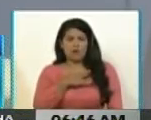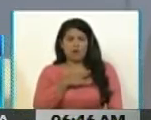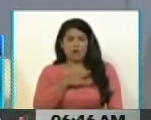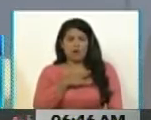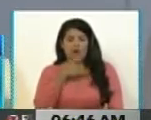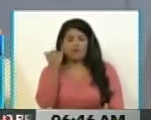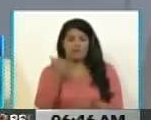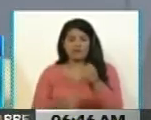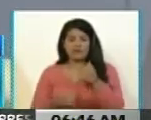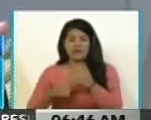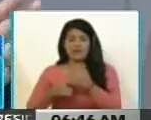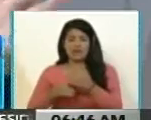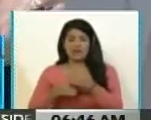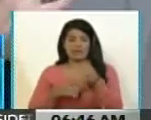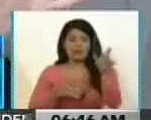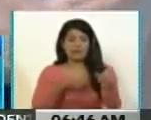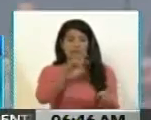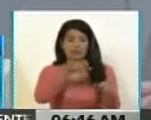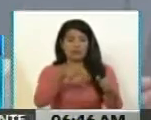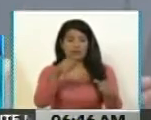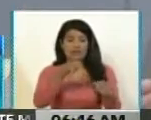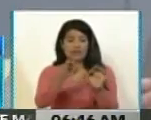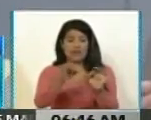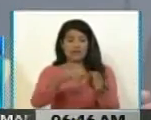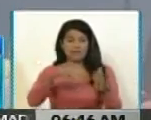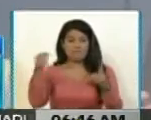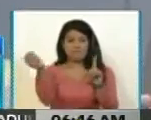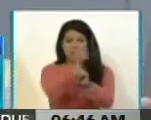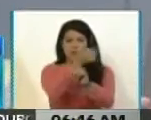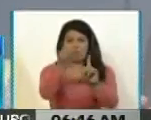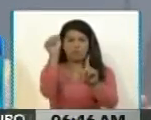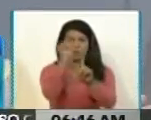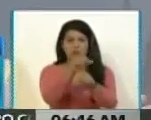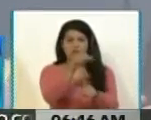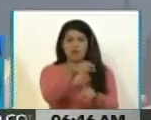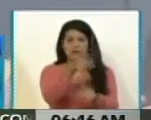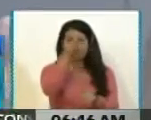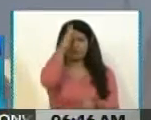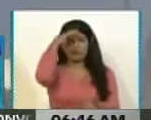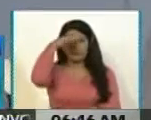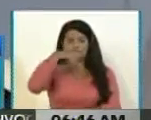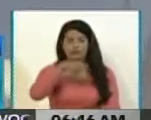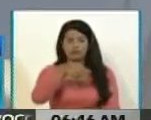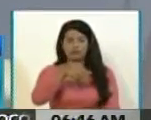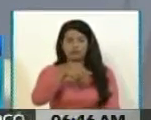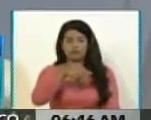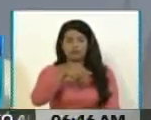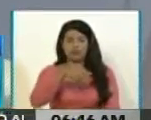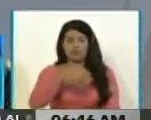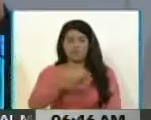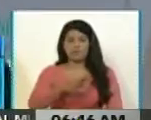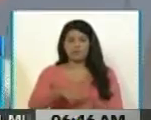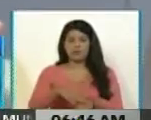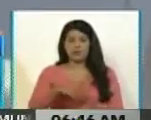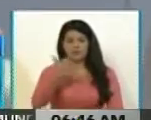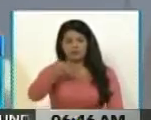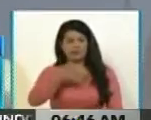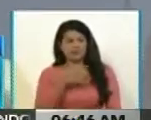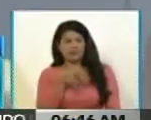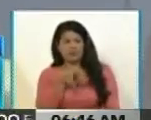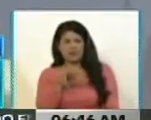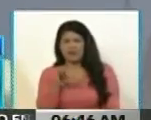a golpes a los actores que estaban representando a los soldados. Porque se sintió representada